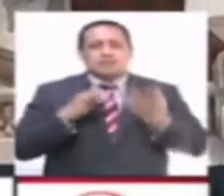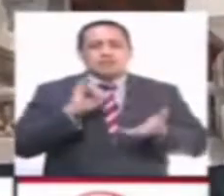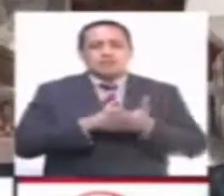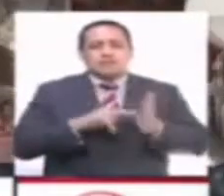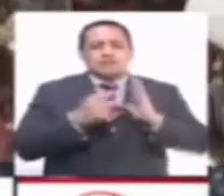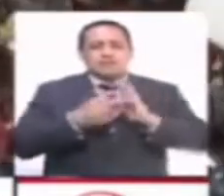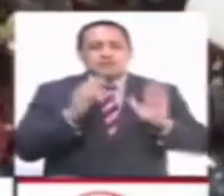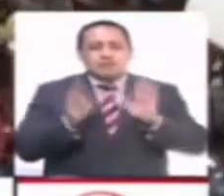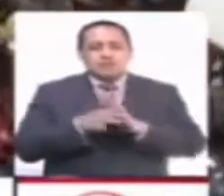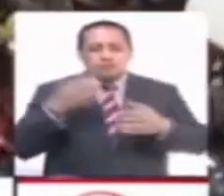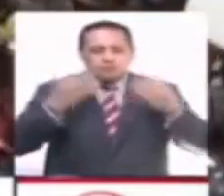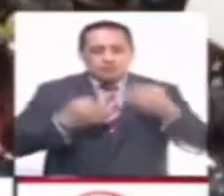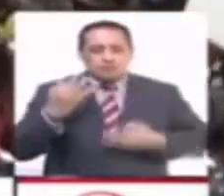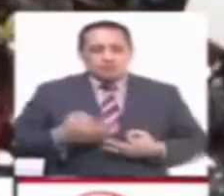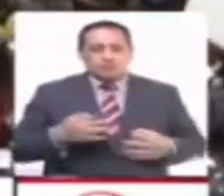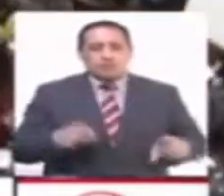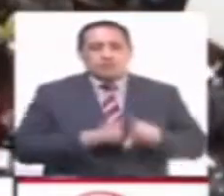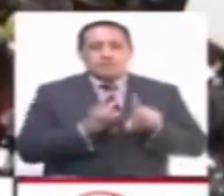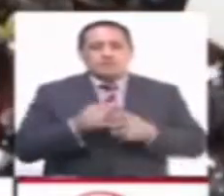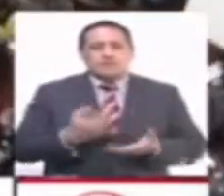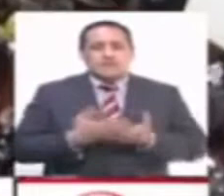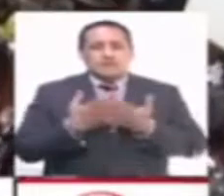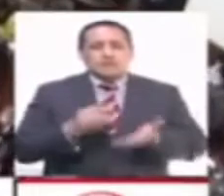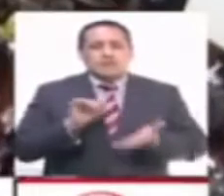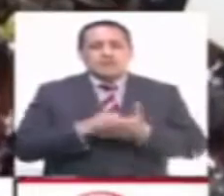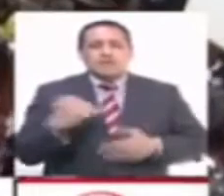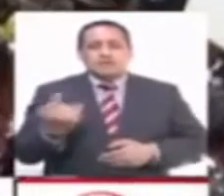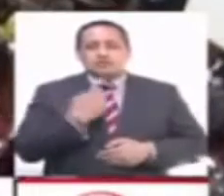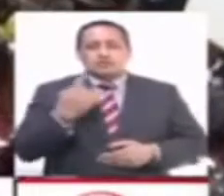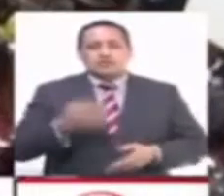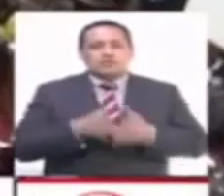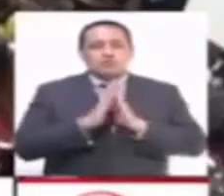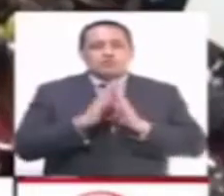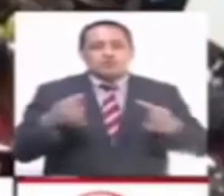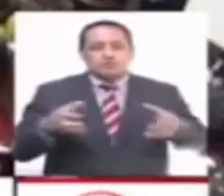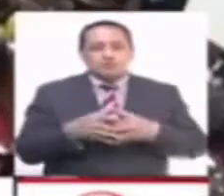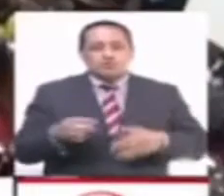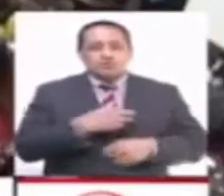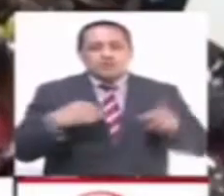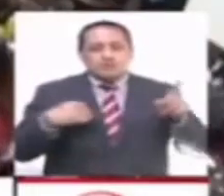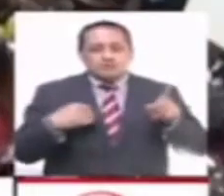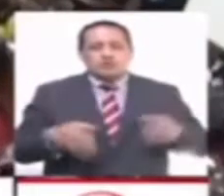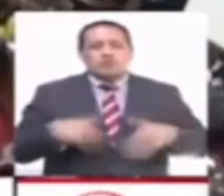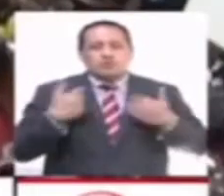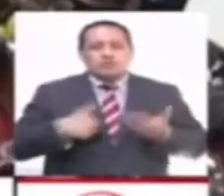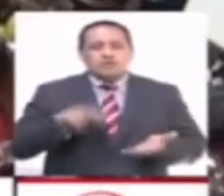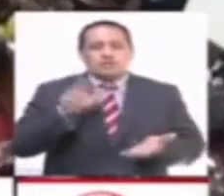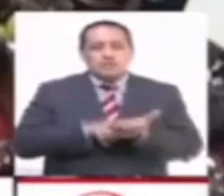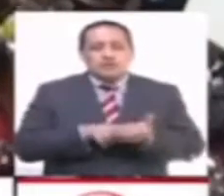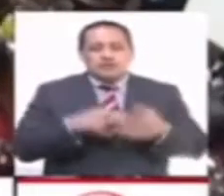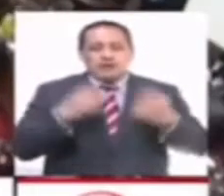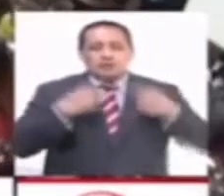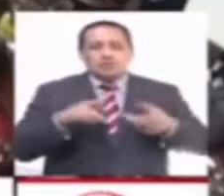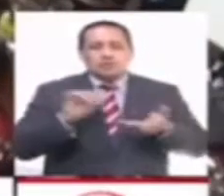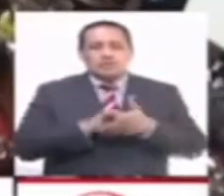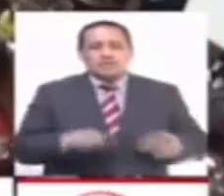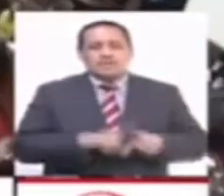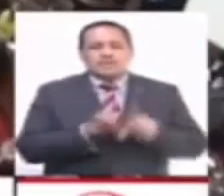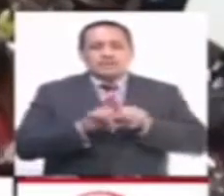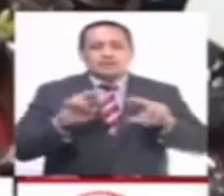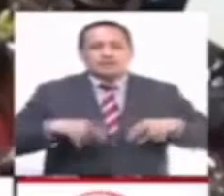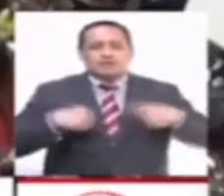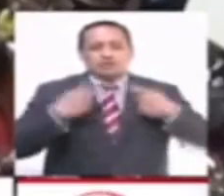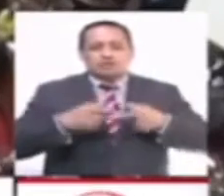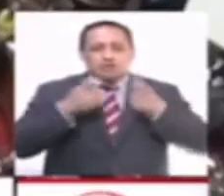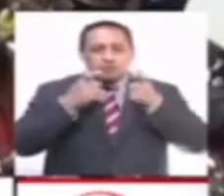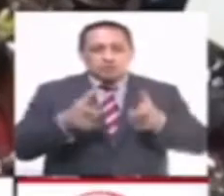se refiere al presupuesto. Se precisa que solo por solicitud del Ejecutivo podrán aprobar tributos. Asimismo, restituye la figura